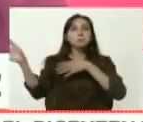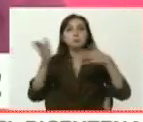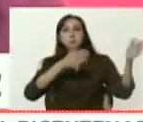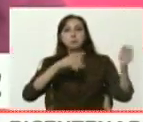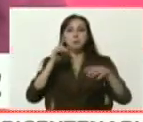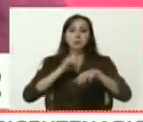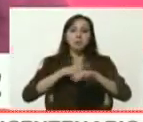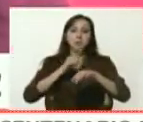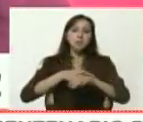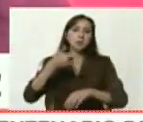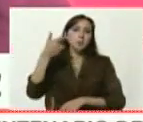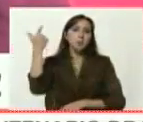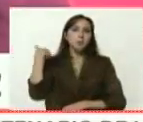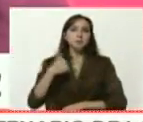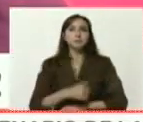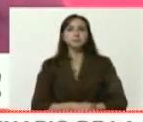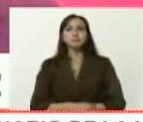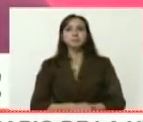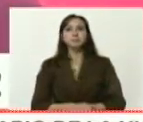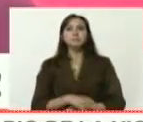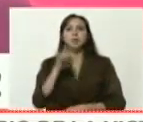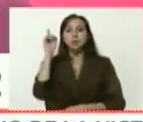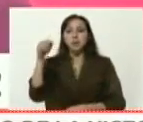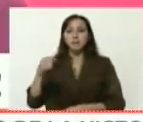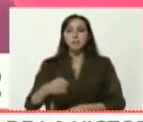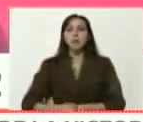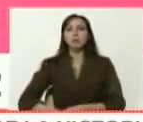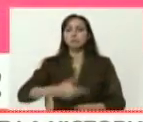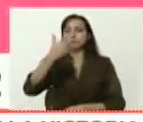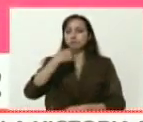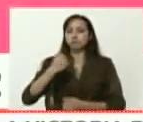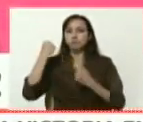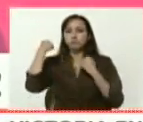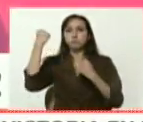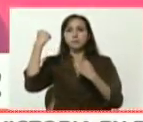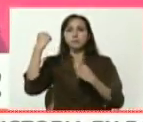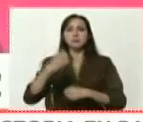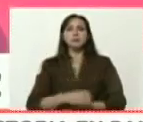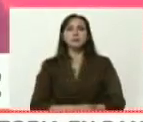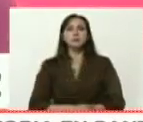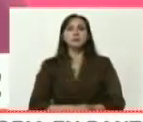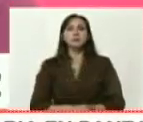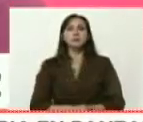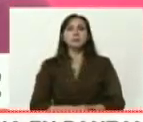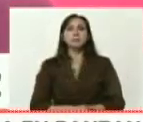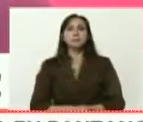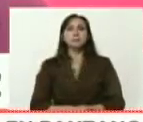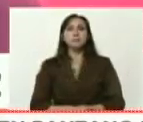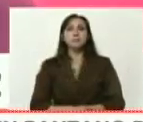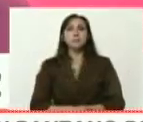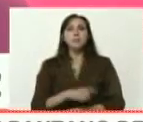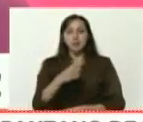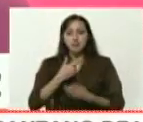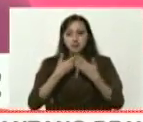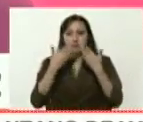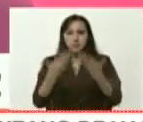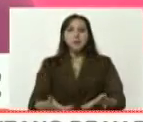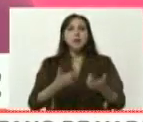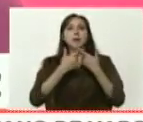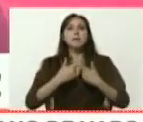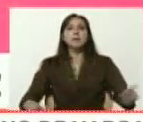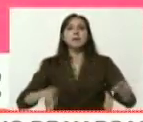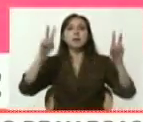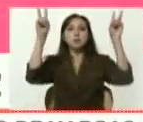época, pero con un coraje y una determinación de acero para darle la libertad a la